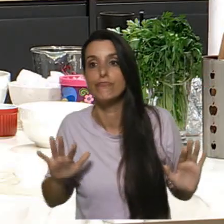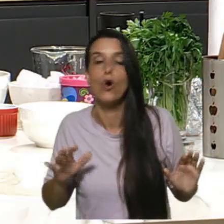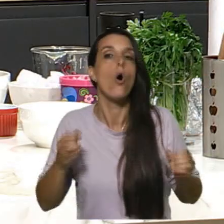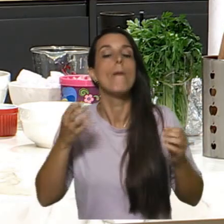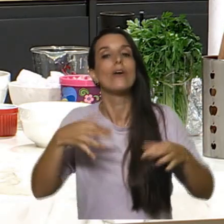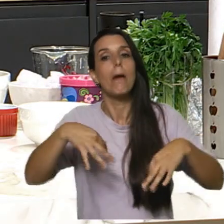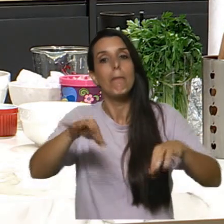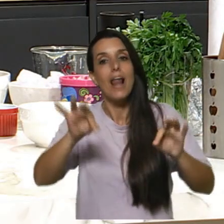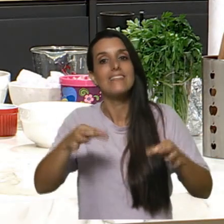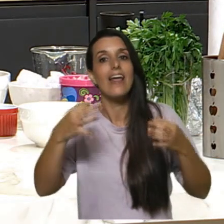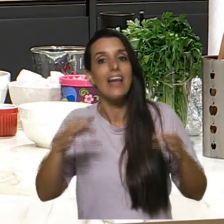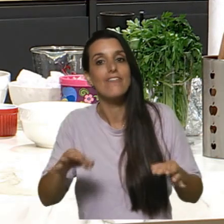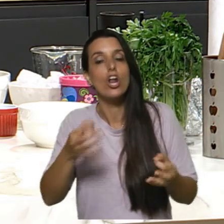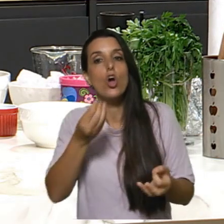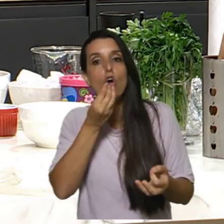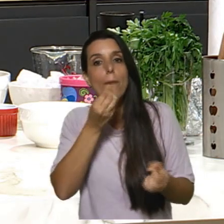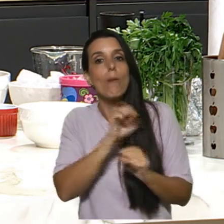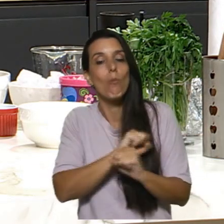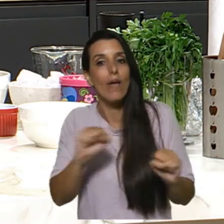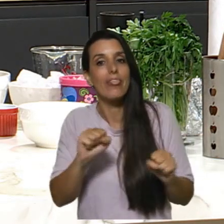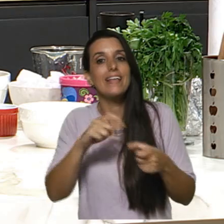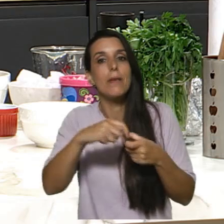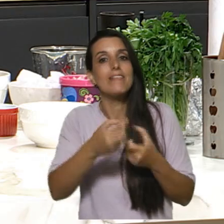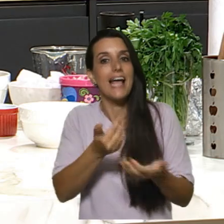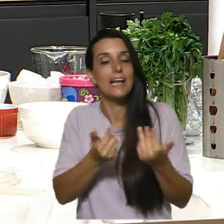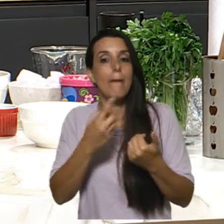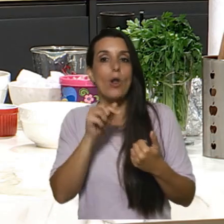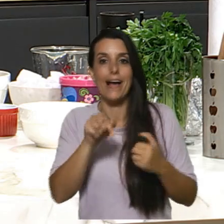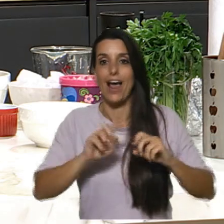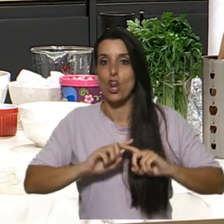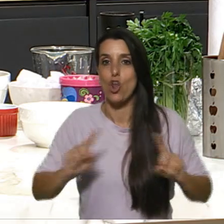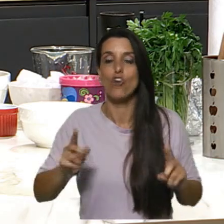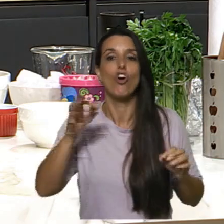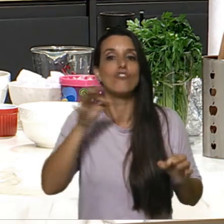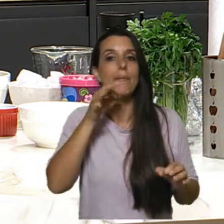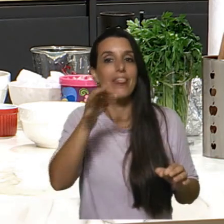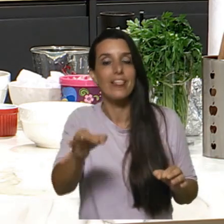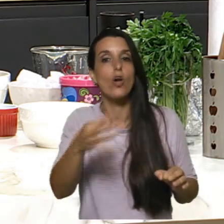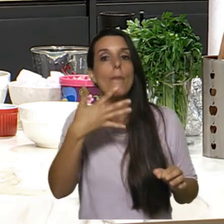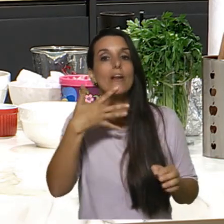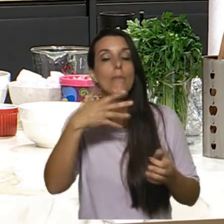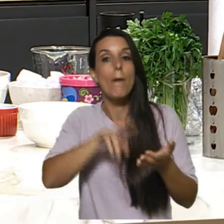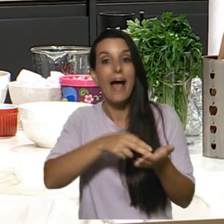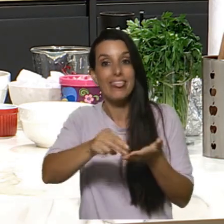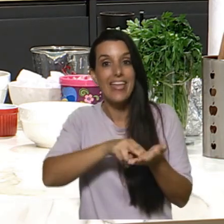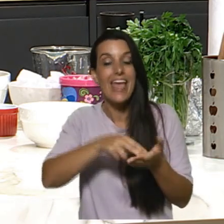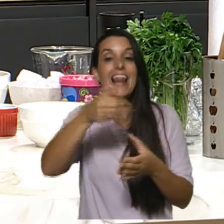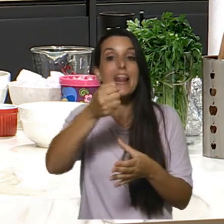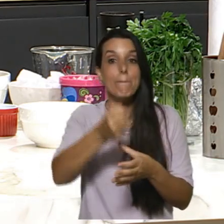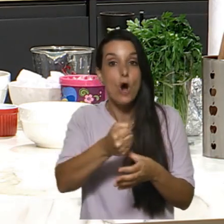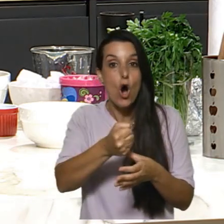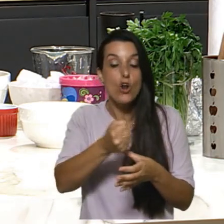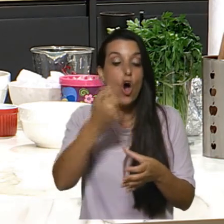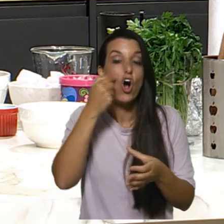limón. Una milanesa está bien, porque cuando vos estás comiendo podés sacar la semilla. Ahí... Pero acá no. Y yo siempre digo, cuando haces el hummus, que sí. Le pones jugo de limón, donde